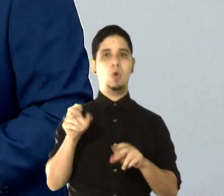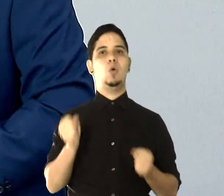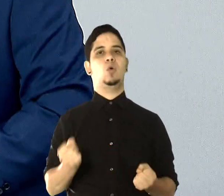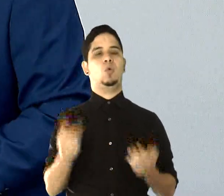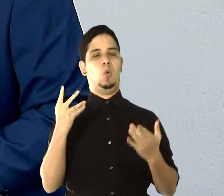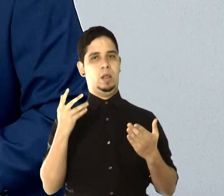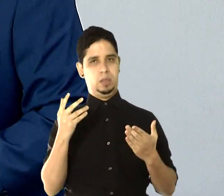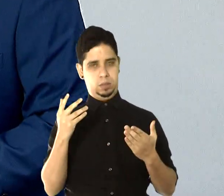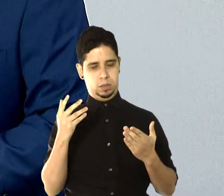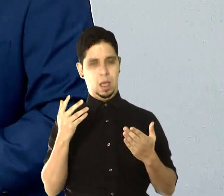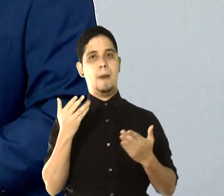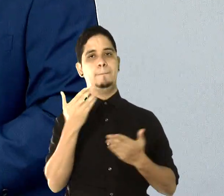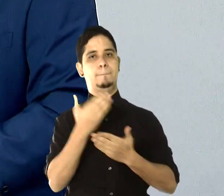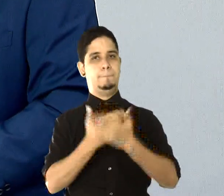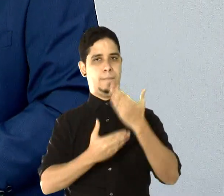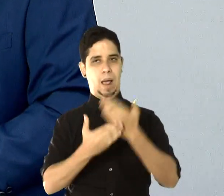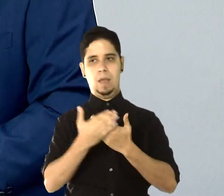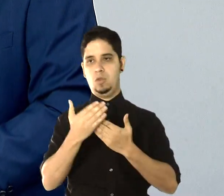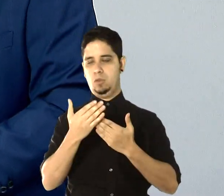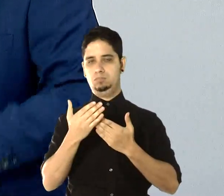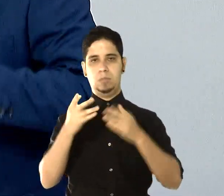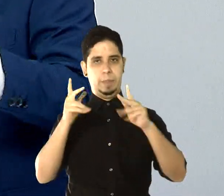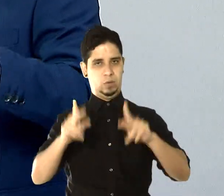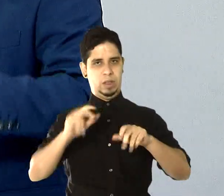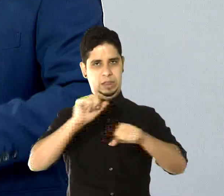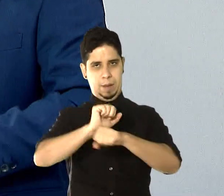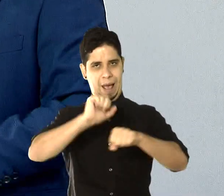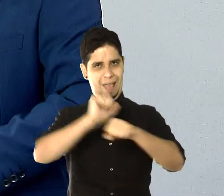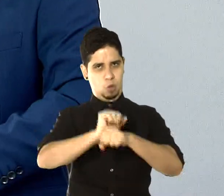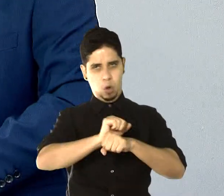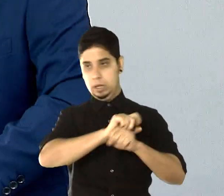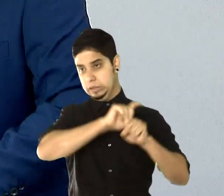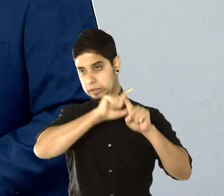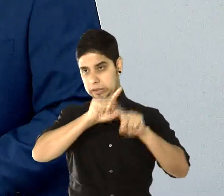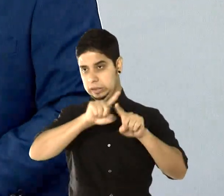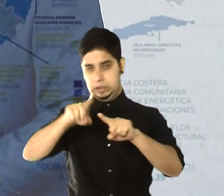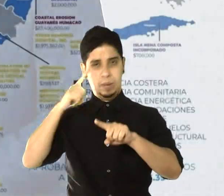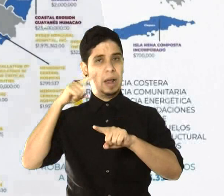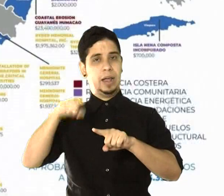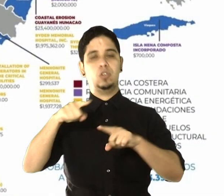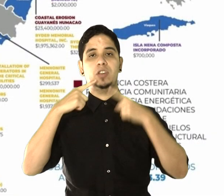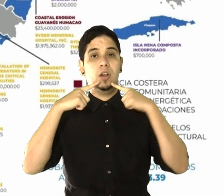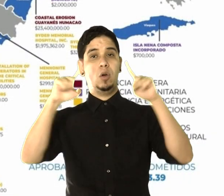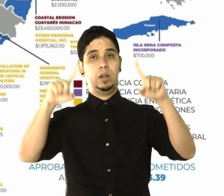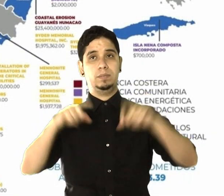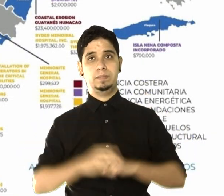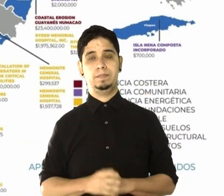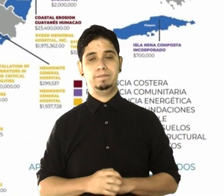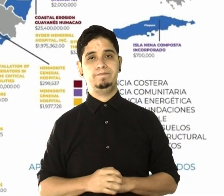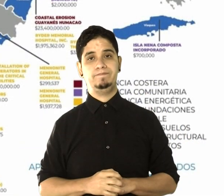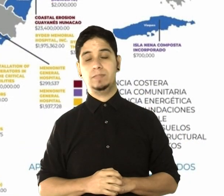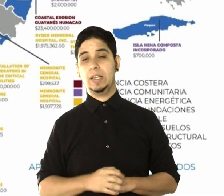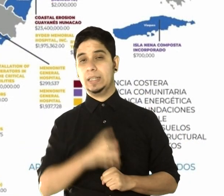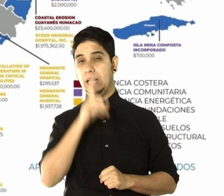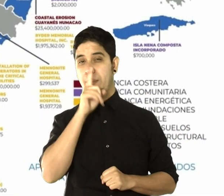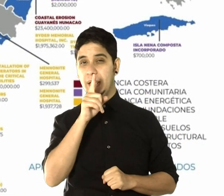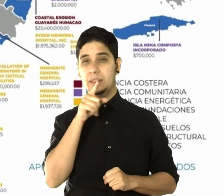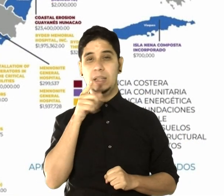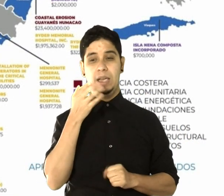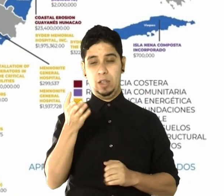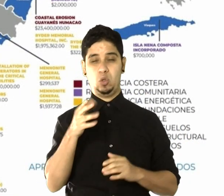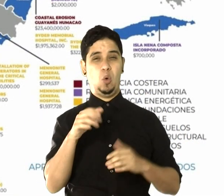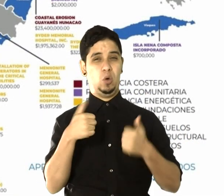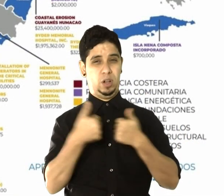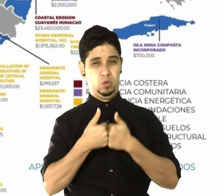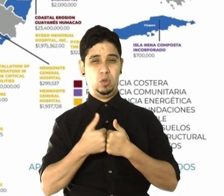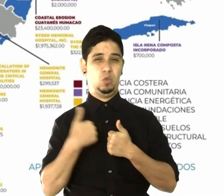obra se necesita en el país para que todo esto se haga realidad? Pues ciertamente, Félix, esto es uno de los retos